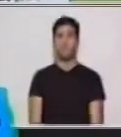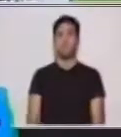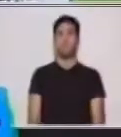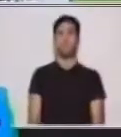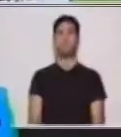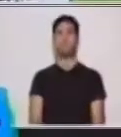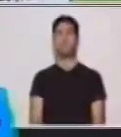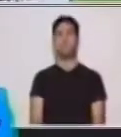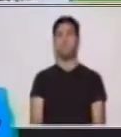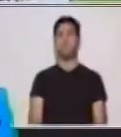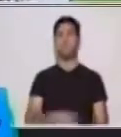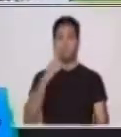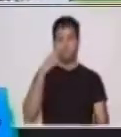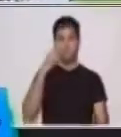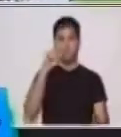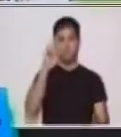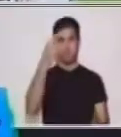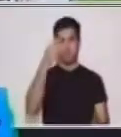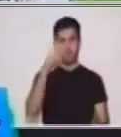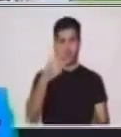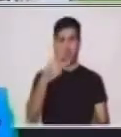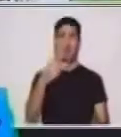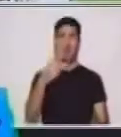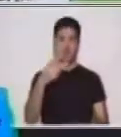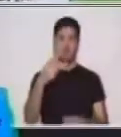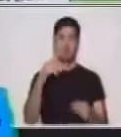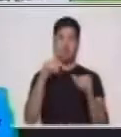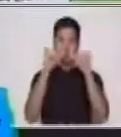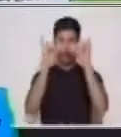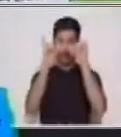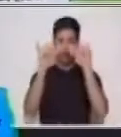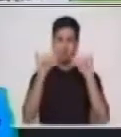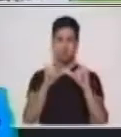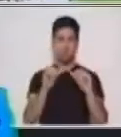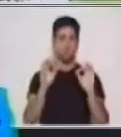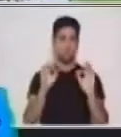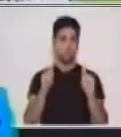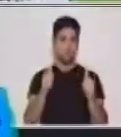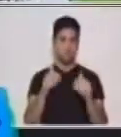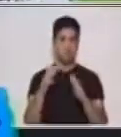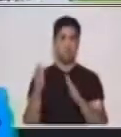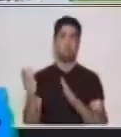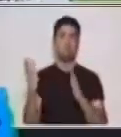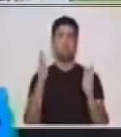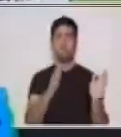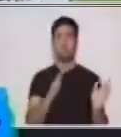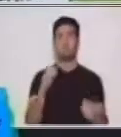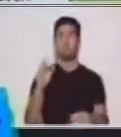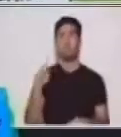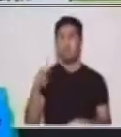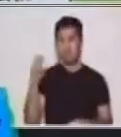Los primeros corresponden, porque son los más grandes, corresponden a las bases. Por eso necesitamos 2.